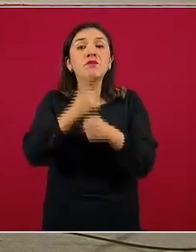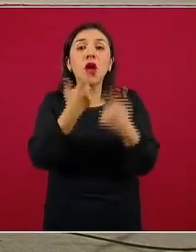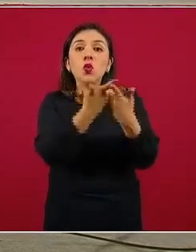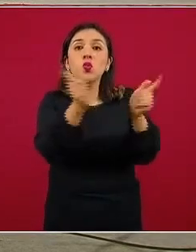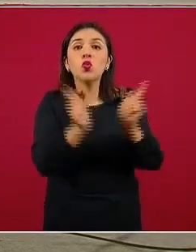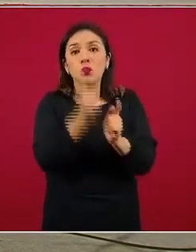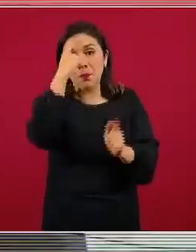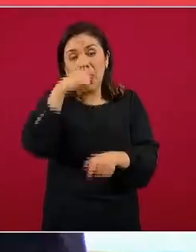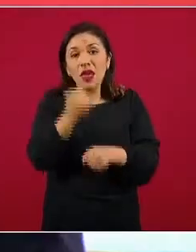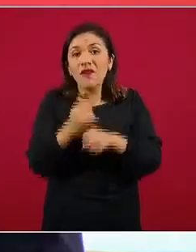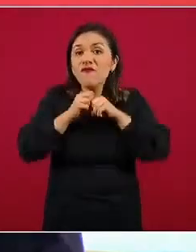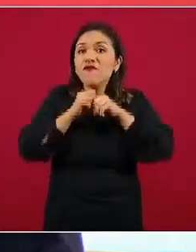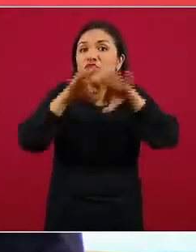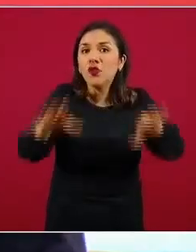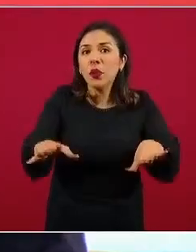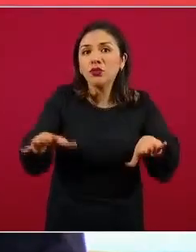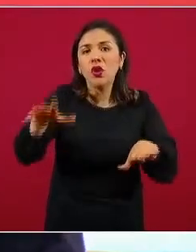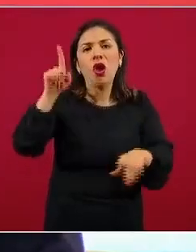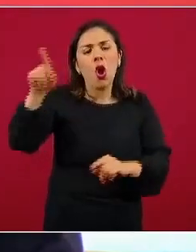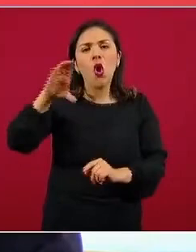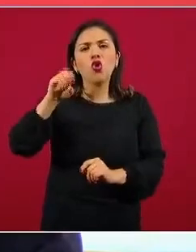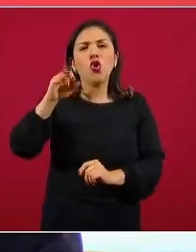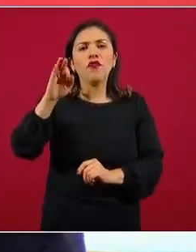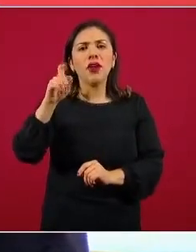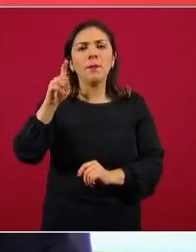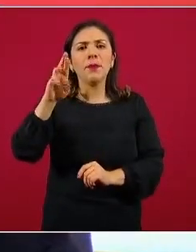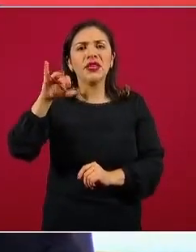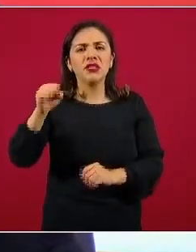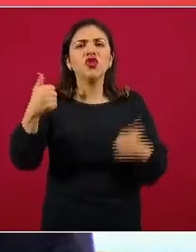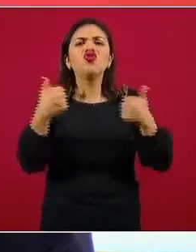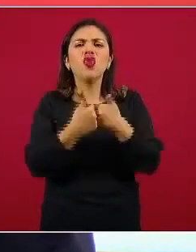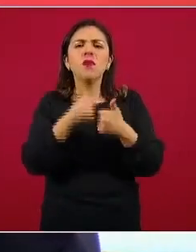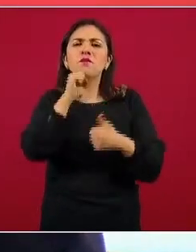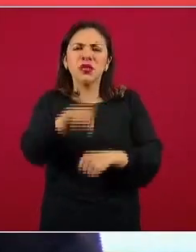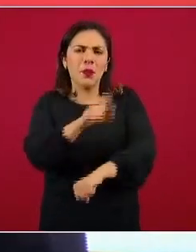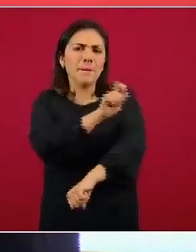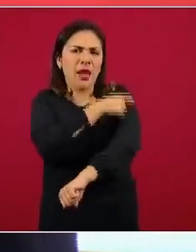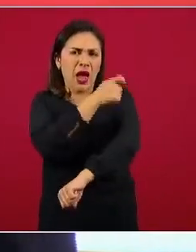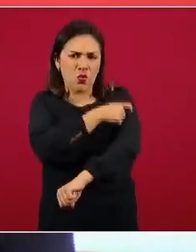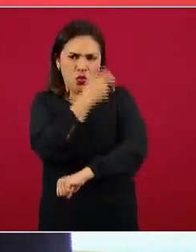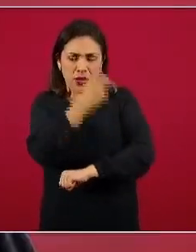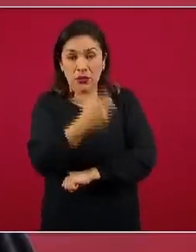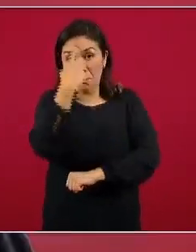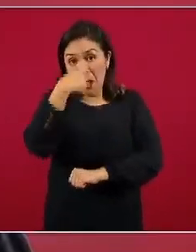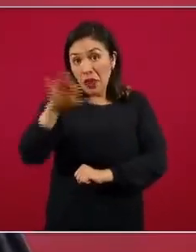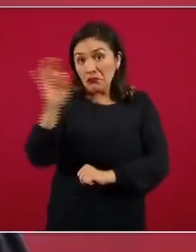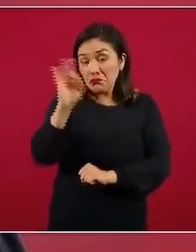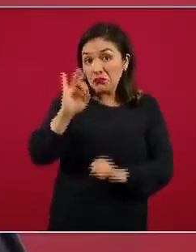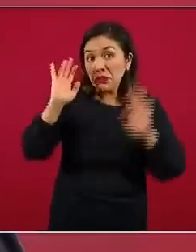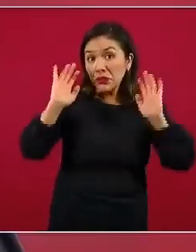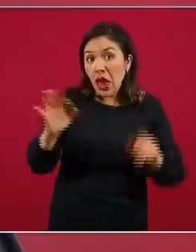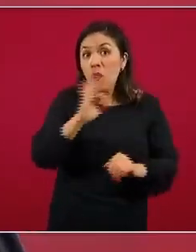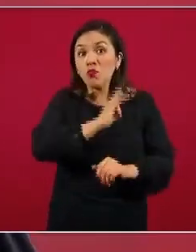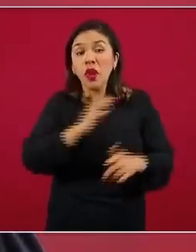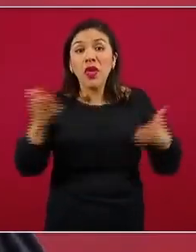grupo de información a la COFEPRIS por parte de esta vacuna para que en su momento se pueda llevar a